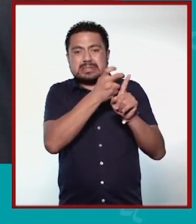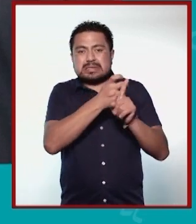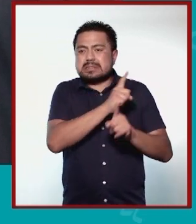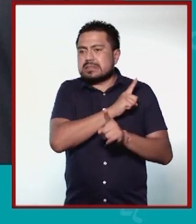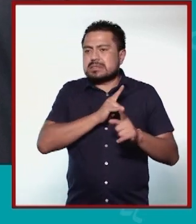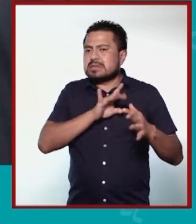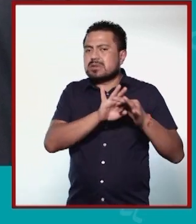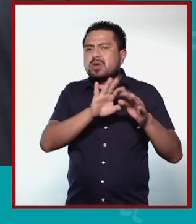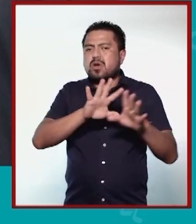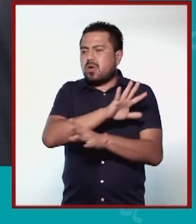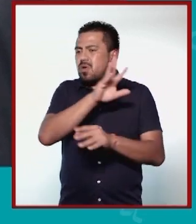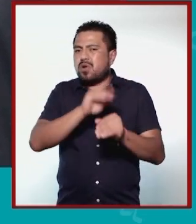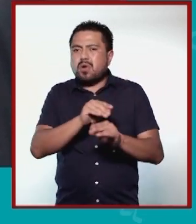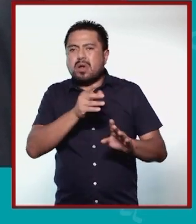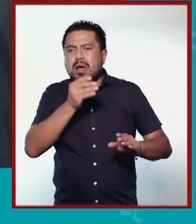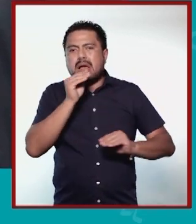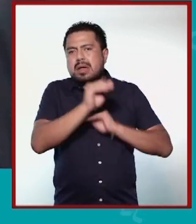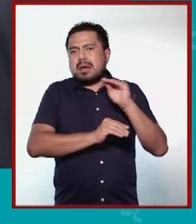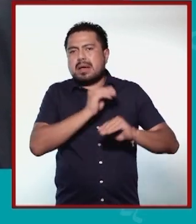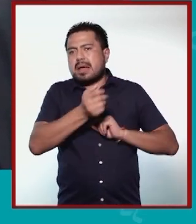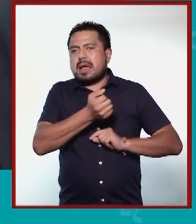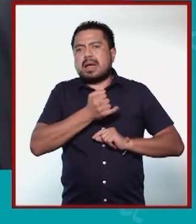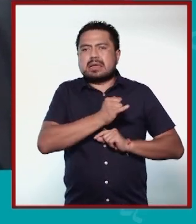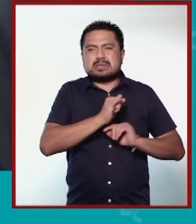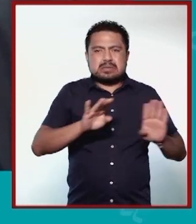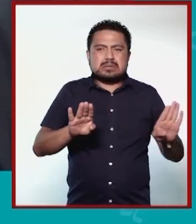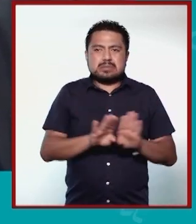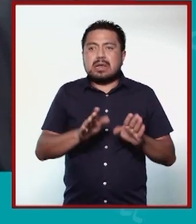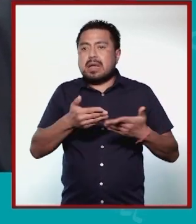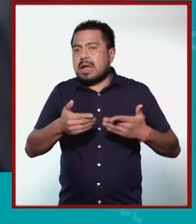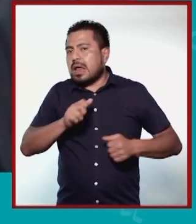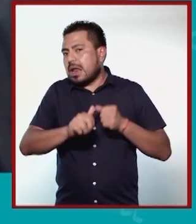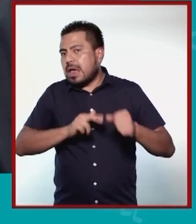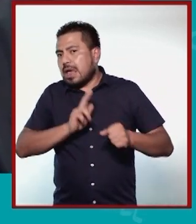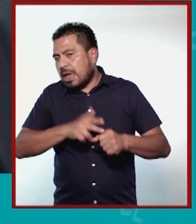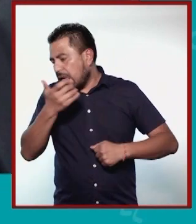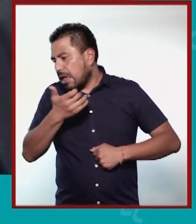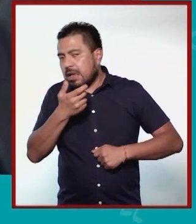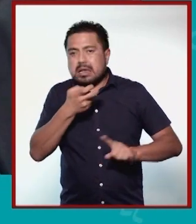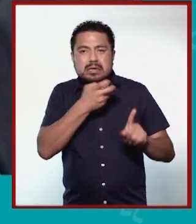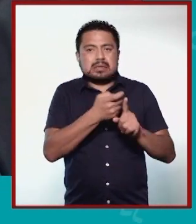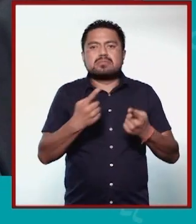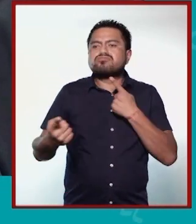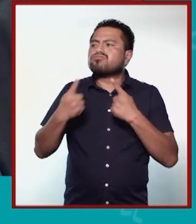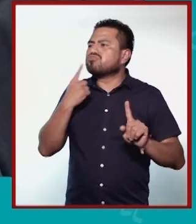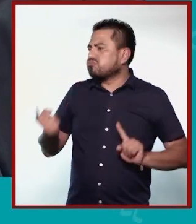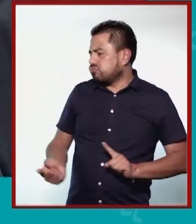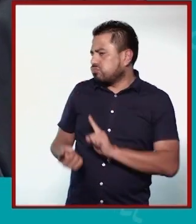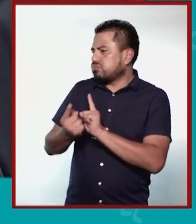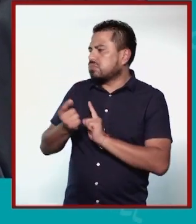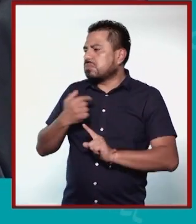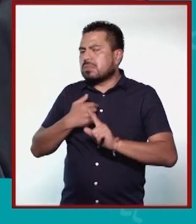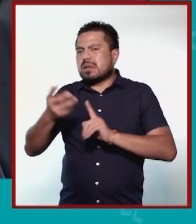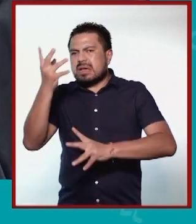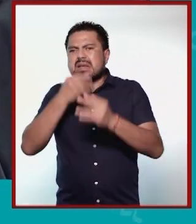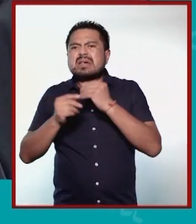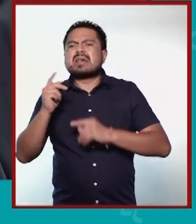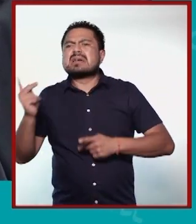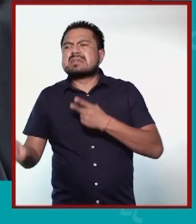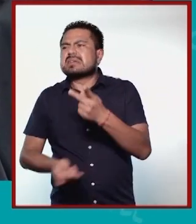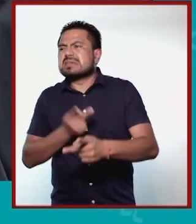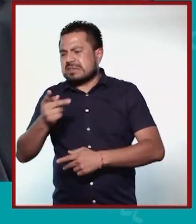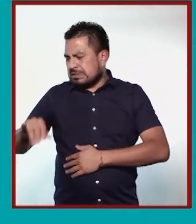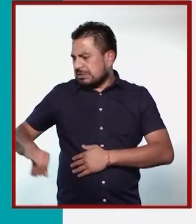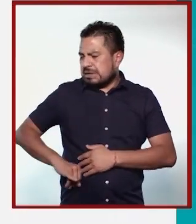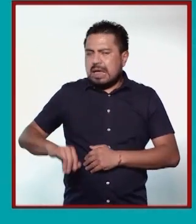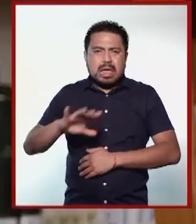que ver con todo cómo está estructurado el cosmos. Entonces, naturalmente yo en ese diálogo trataba de aprender, de hacerle preguntas de